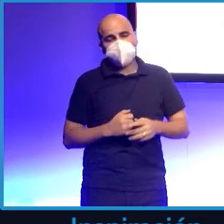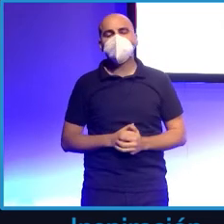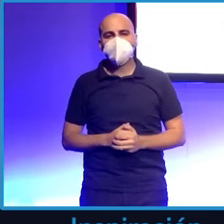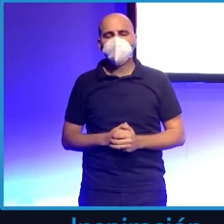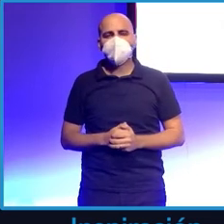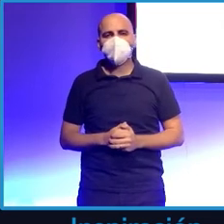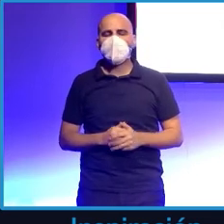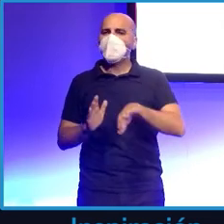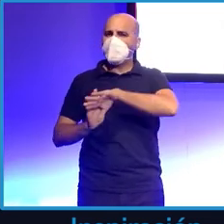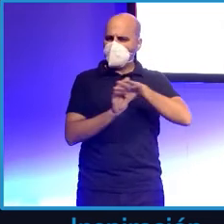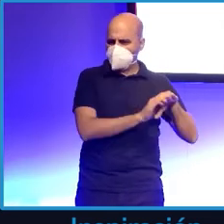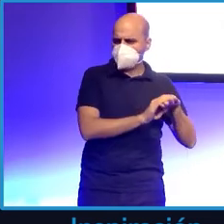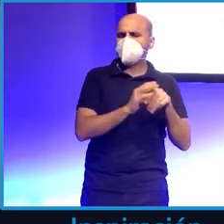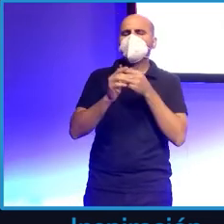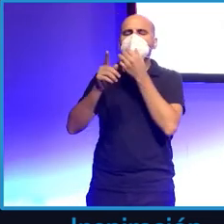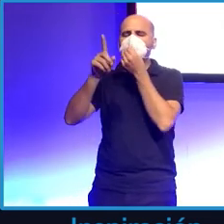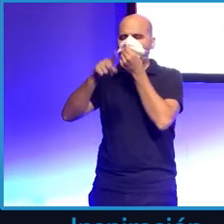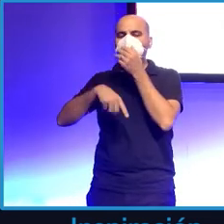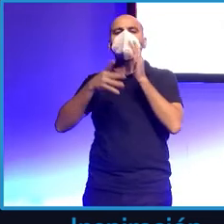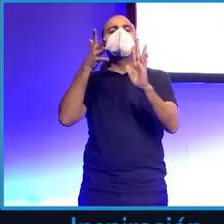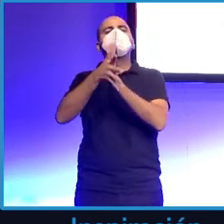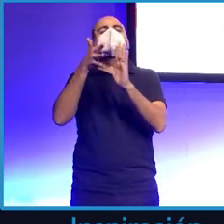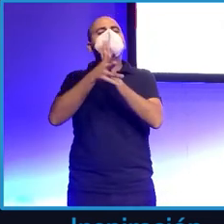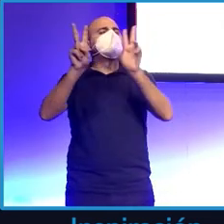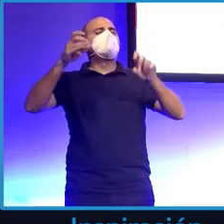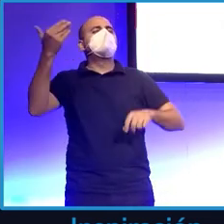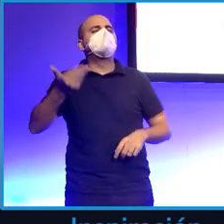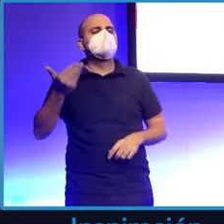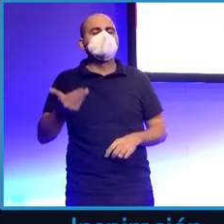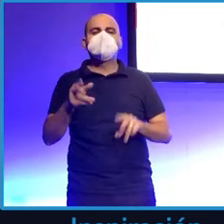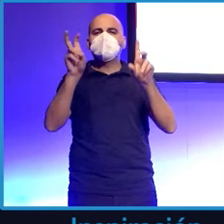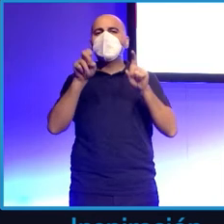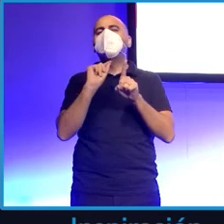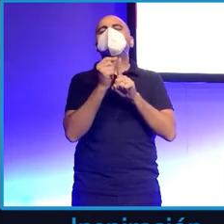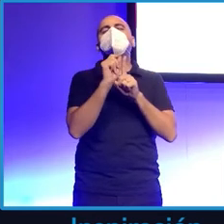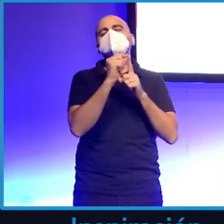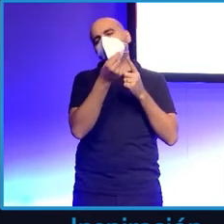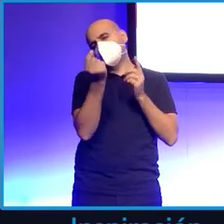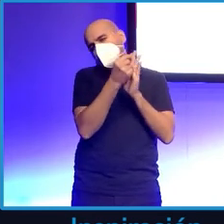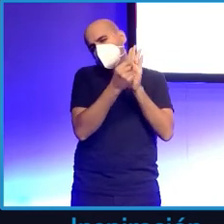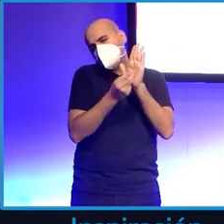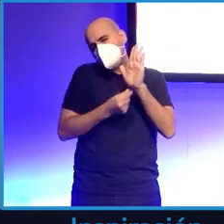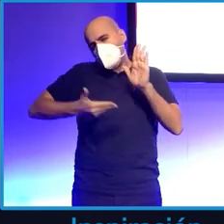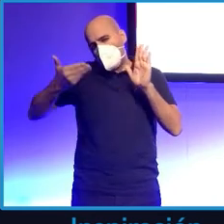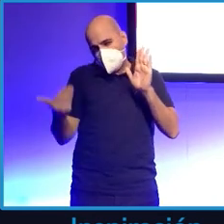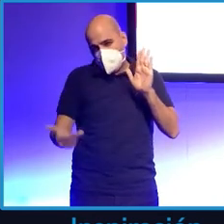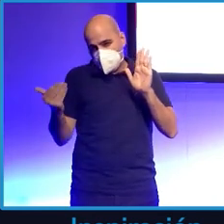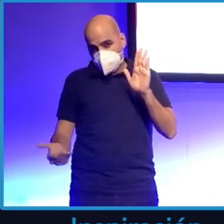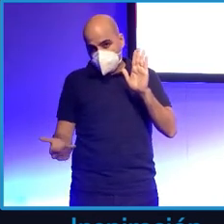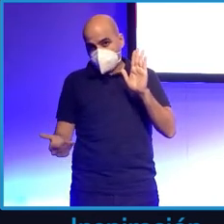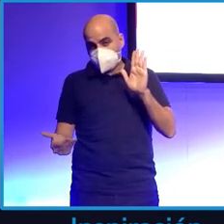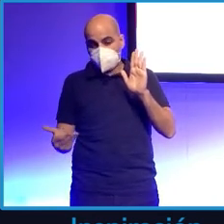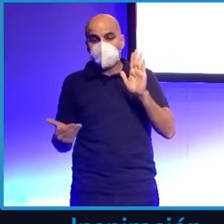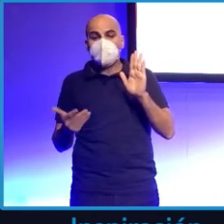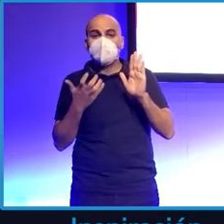muy importante ahora trabajando en building que son los factores de importancia no es lo mismo un link en un lugar que en otro con lo cual aquí os